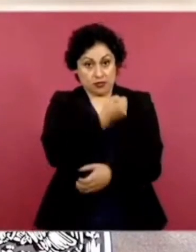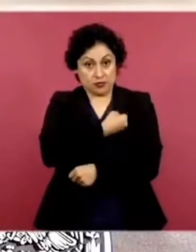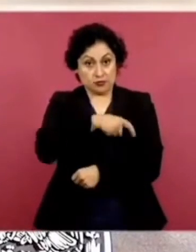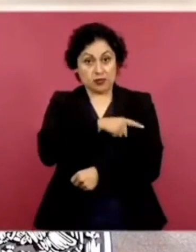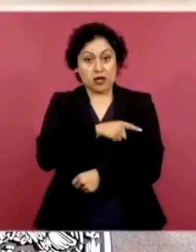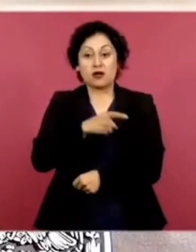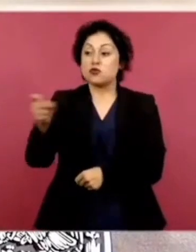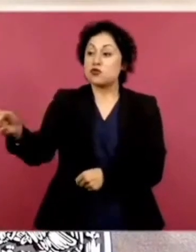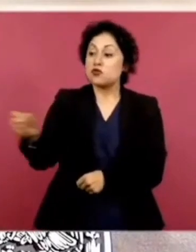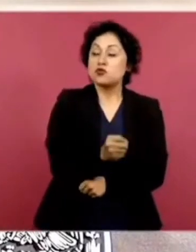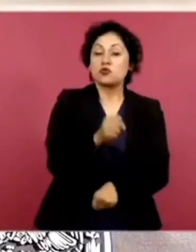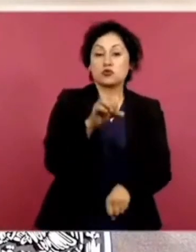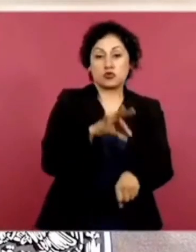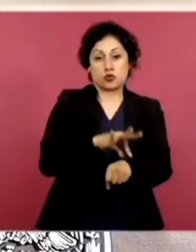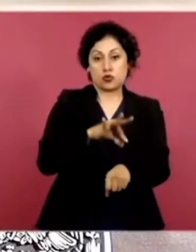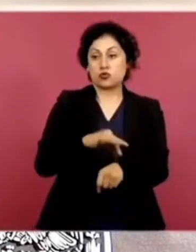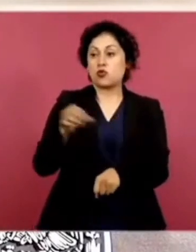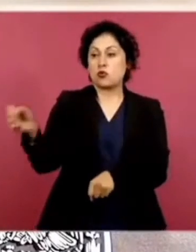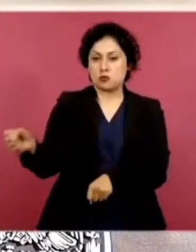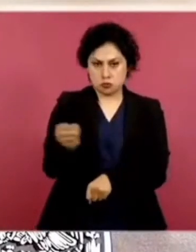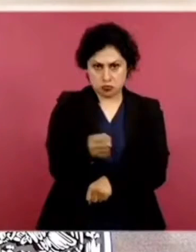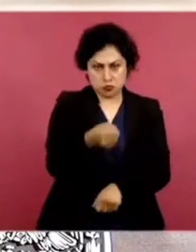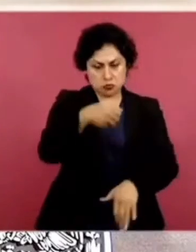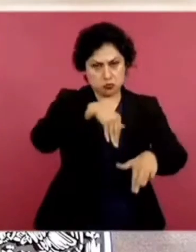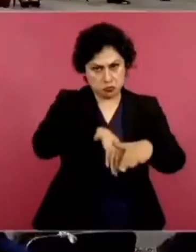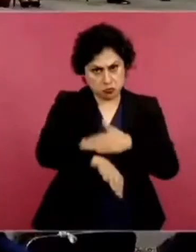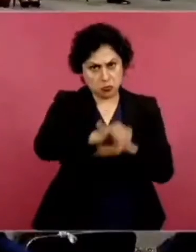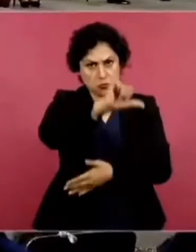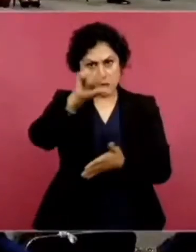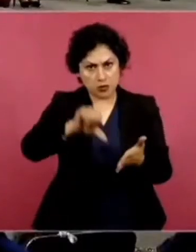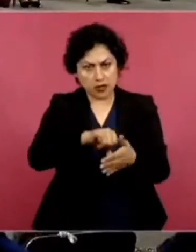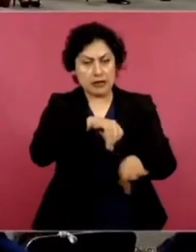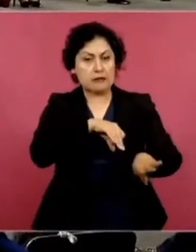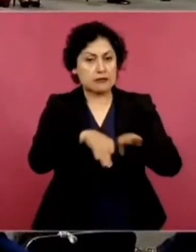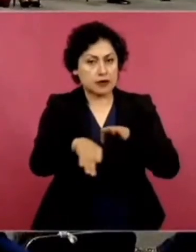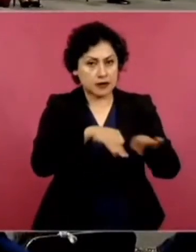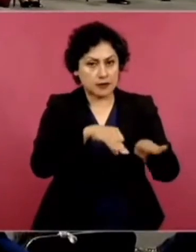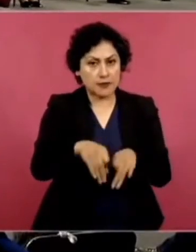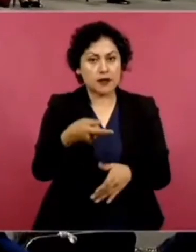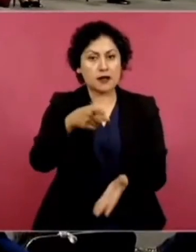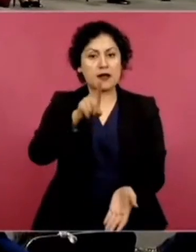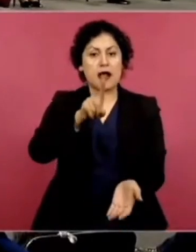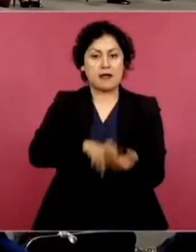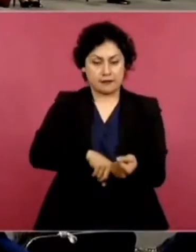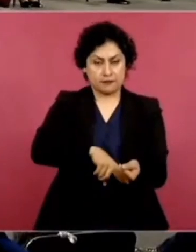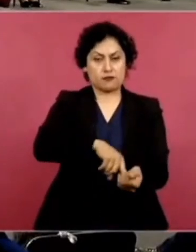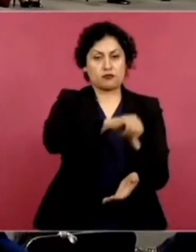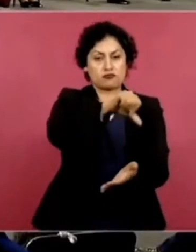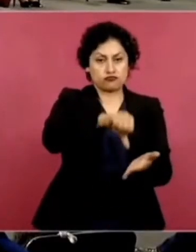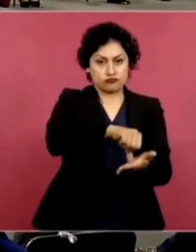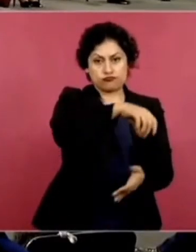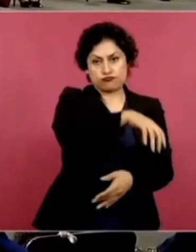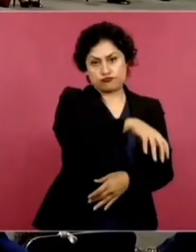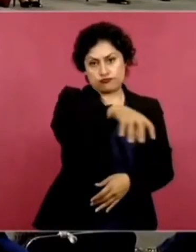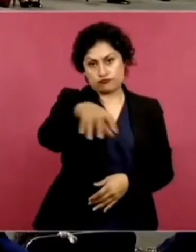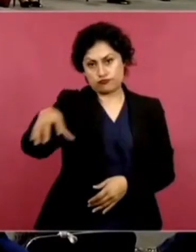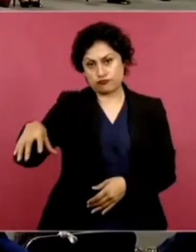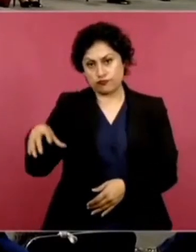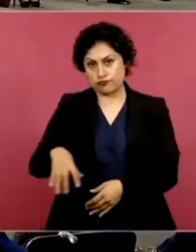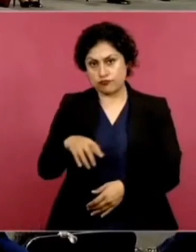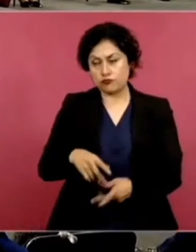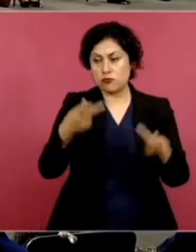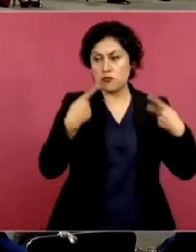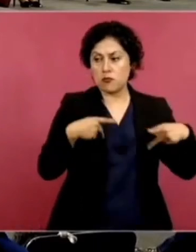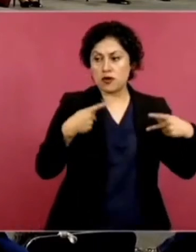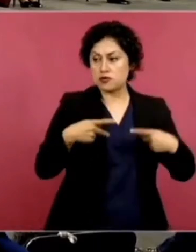institución y labora en centros de atención médica, en hospitales o centros de salud. Ahí es en donde atenderemos a